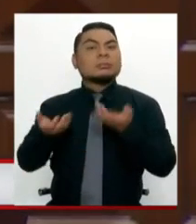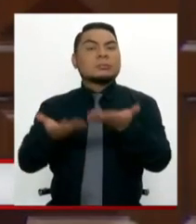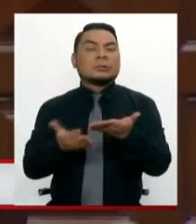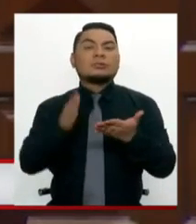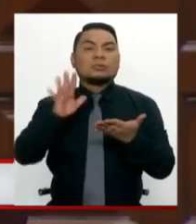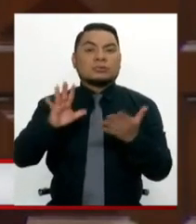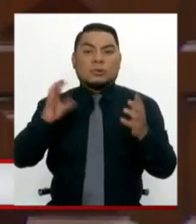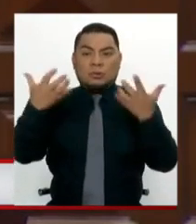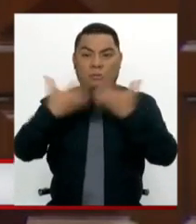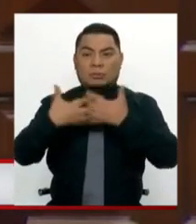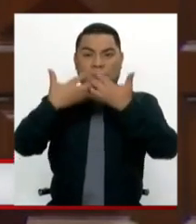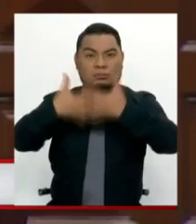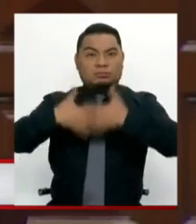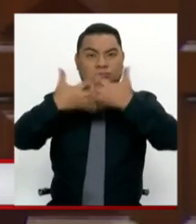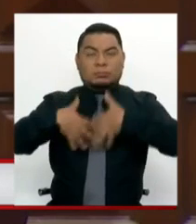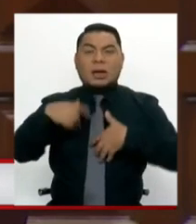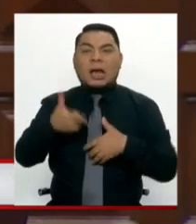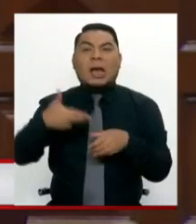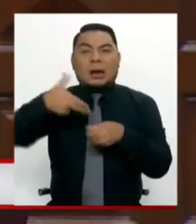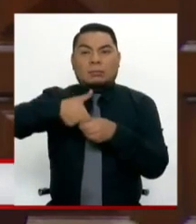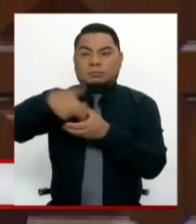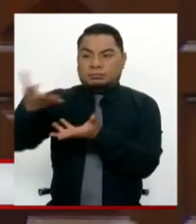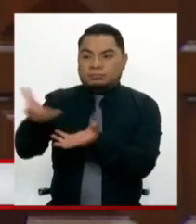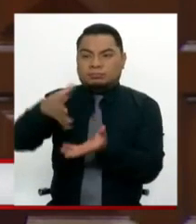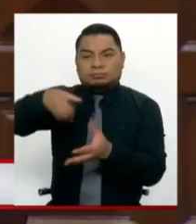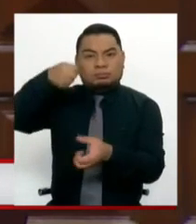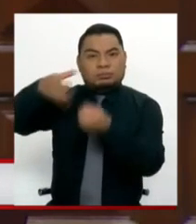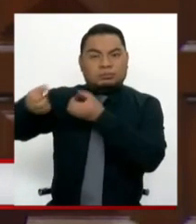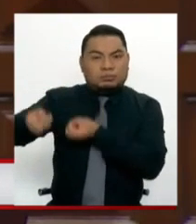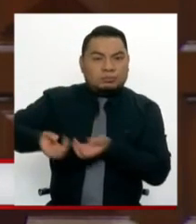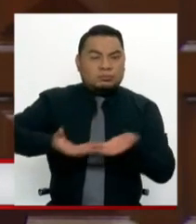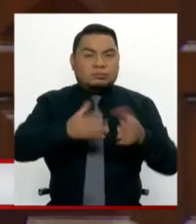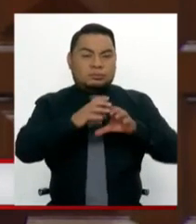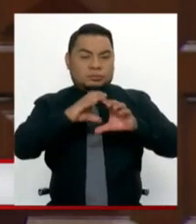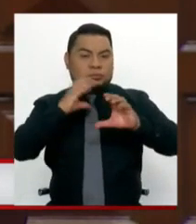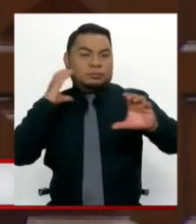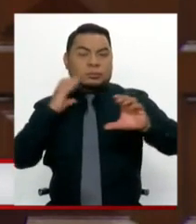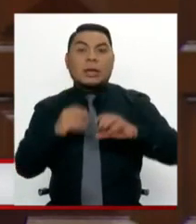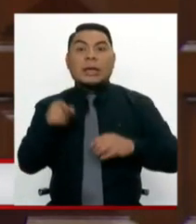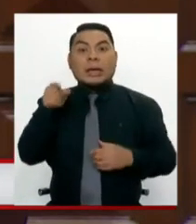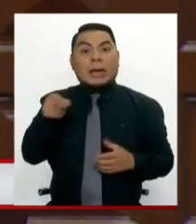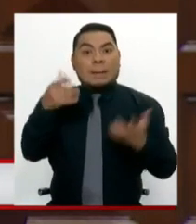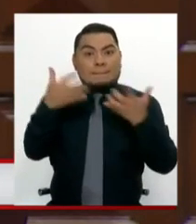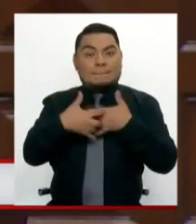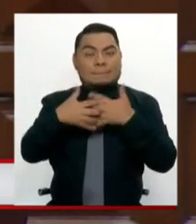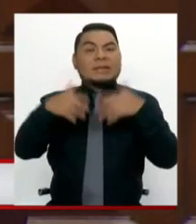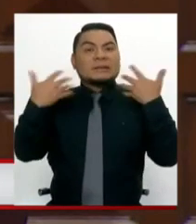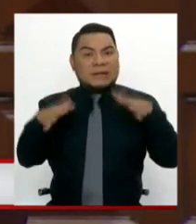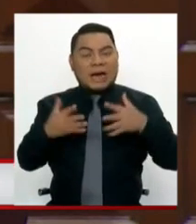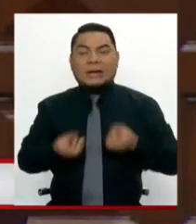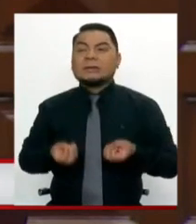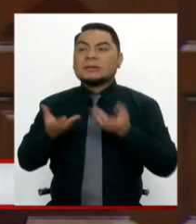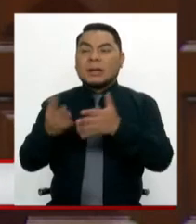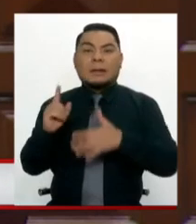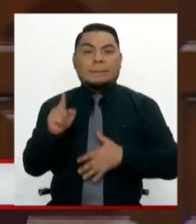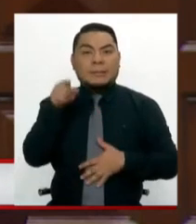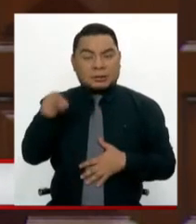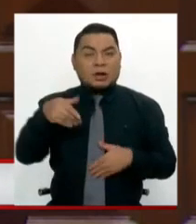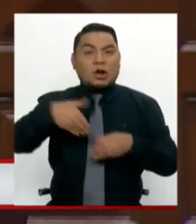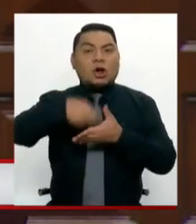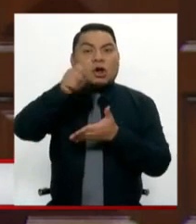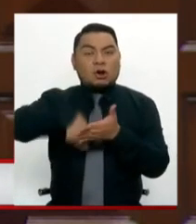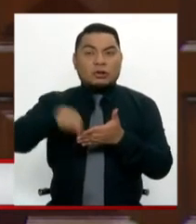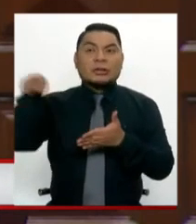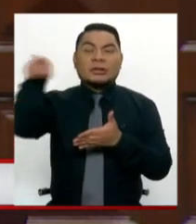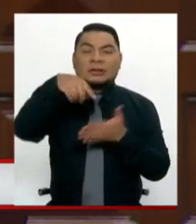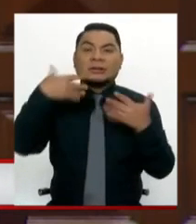de su unidad de destilación primaria. Asimismo, la empresa y ha recibido de sus principales